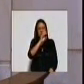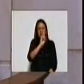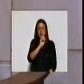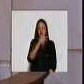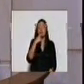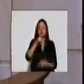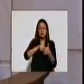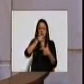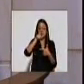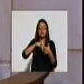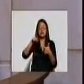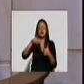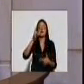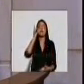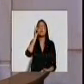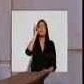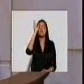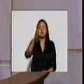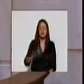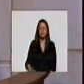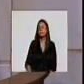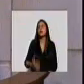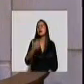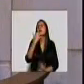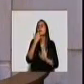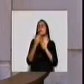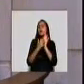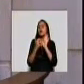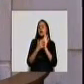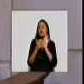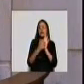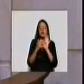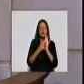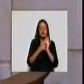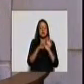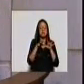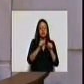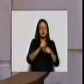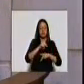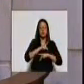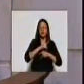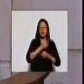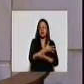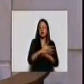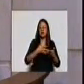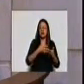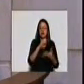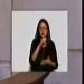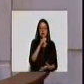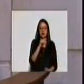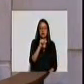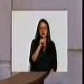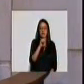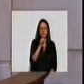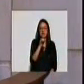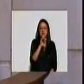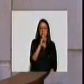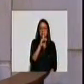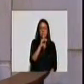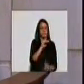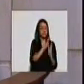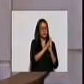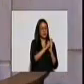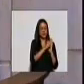realmente graves. Entonces, por ejemplo, pérdida de patrimonio de Café Salud. En el 2014 de diciembre,